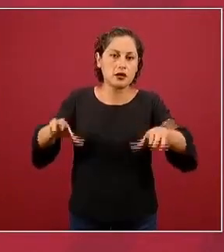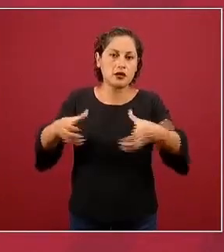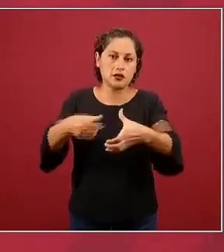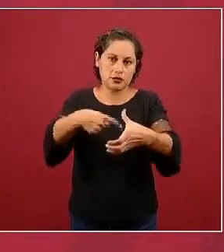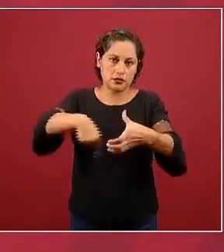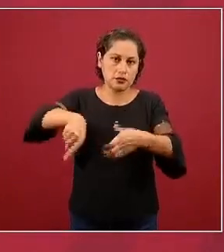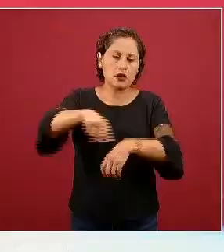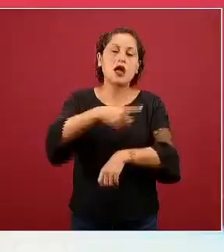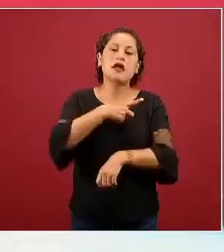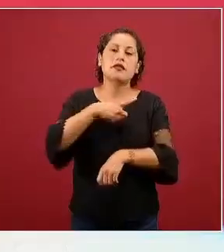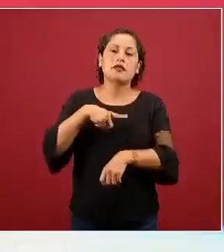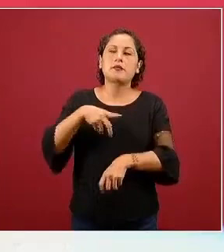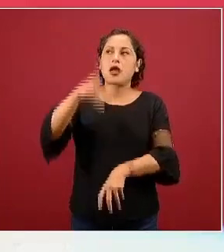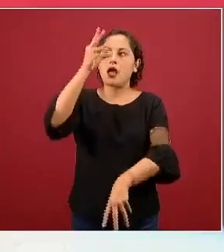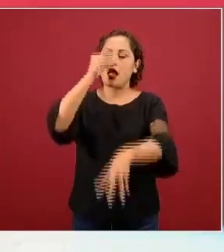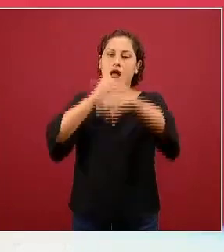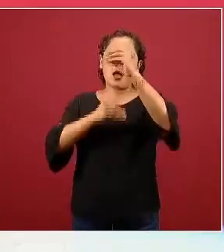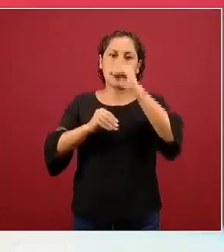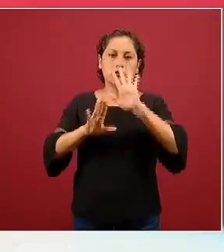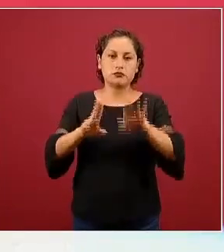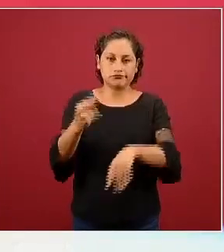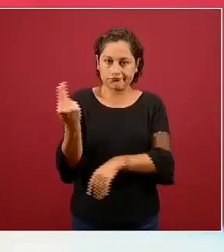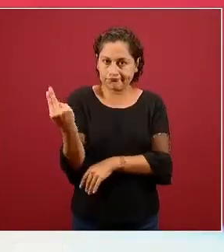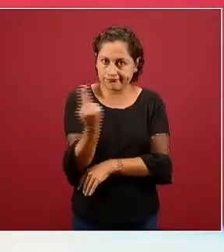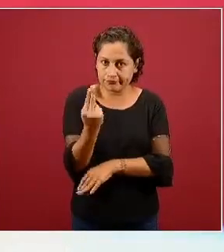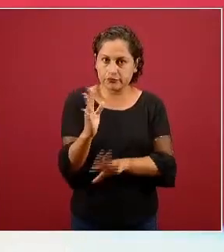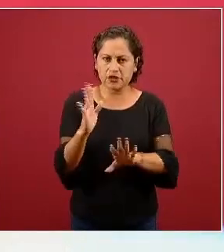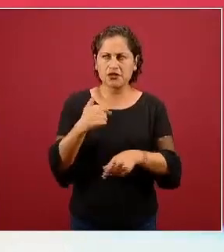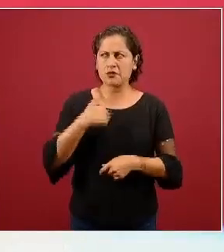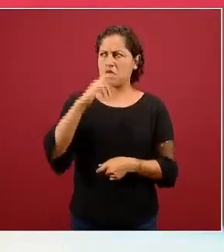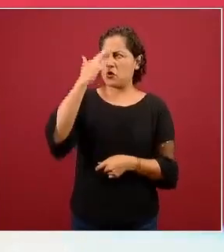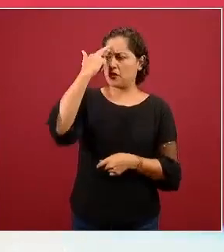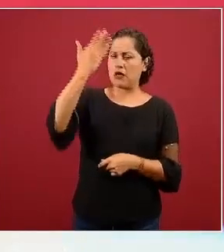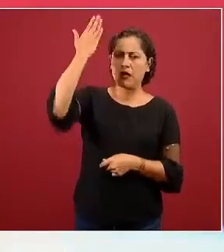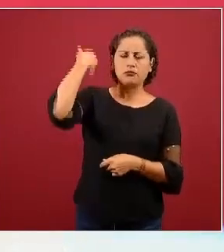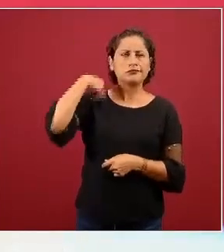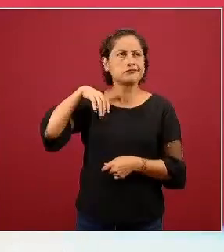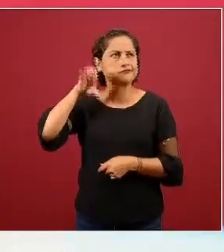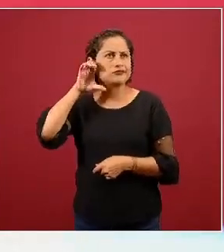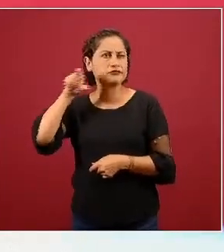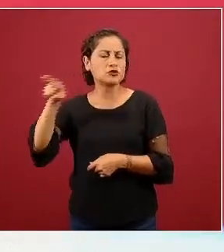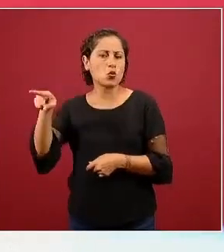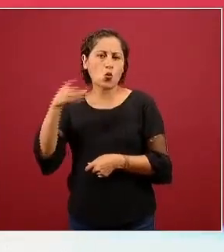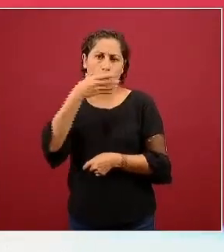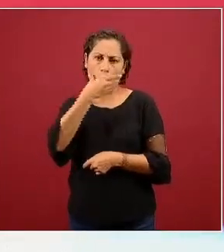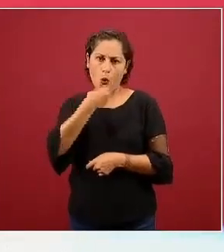necesario. Escuché una vez a un señor